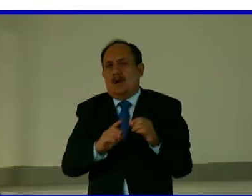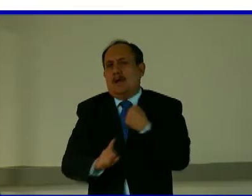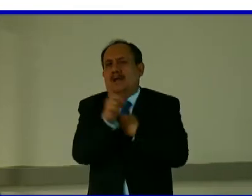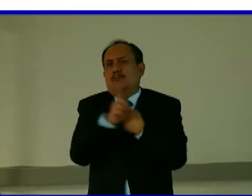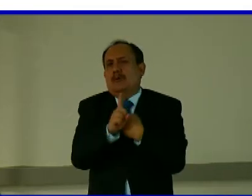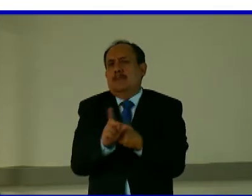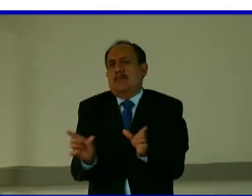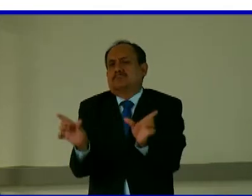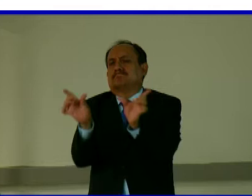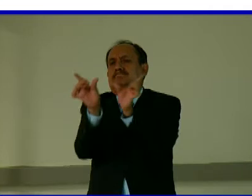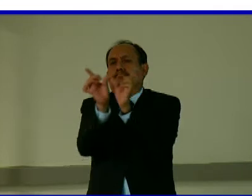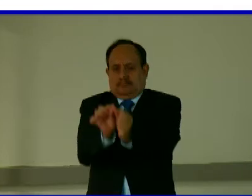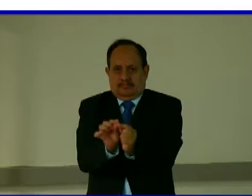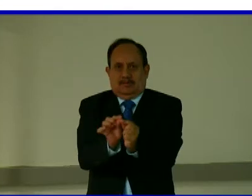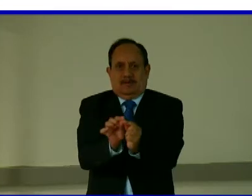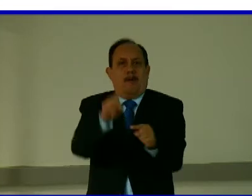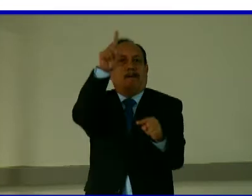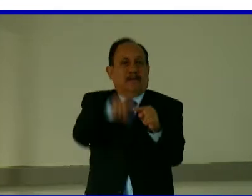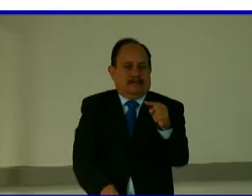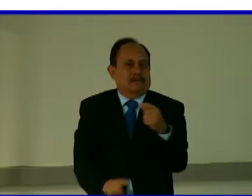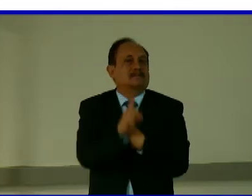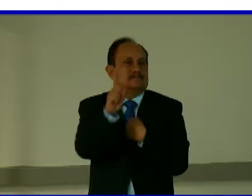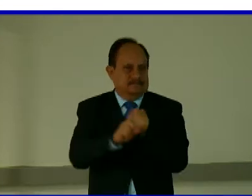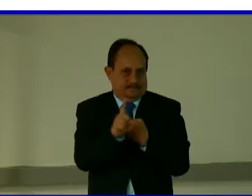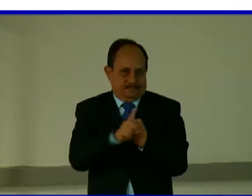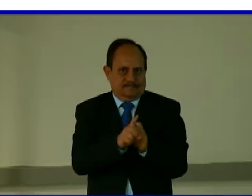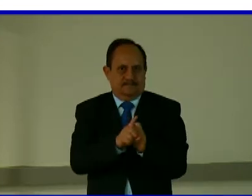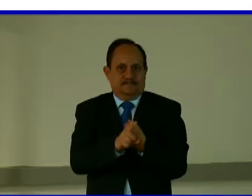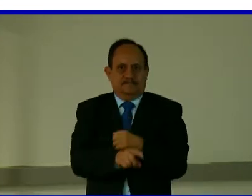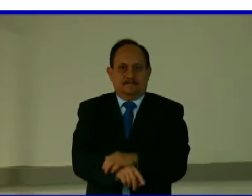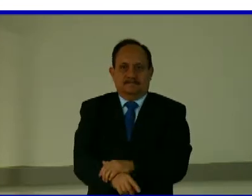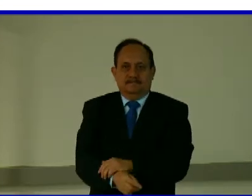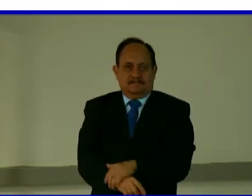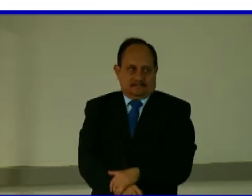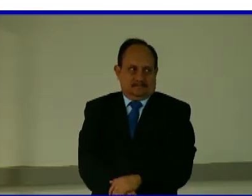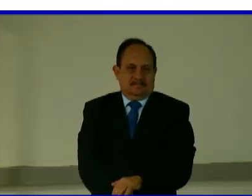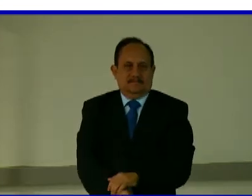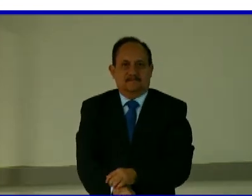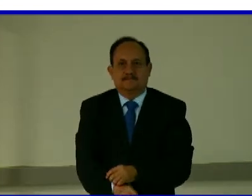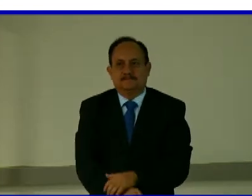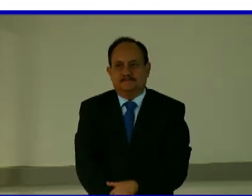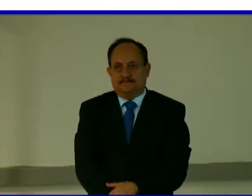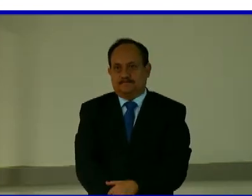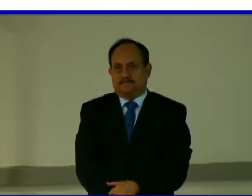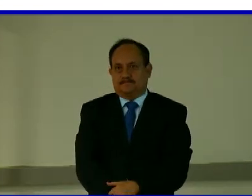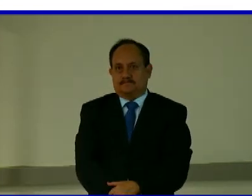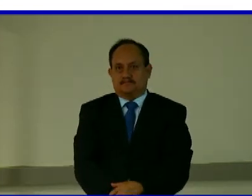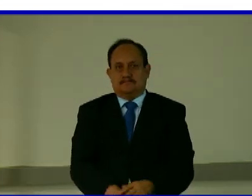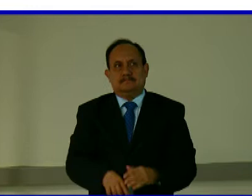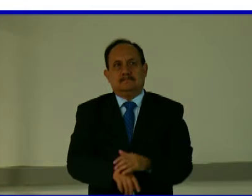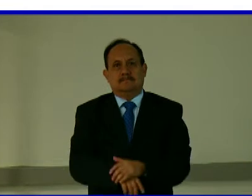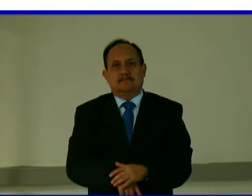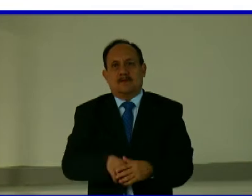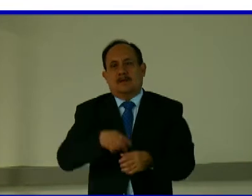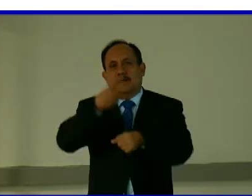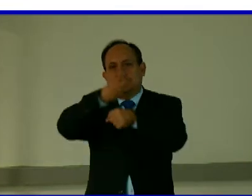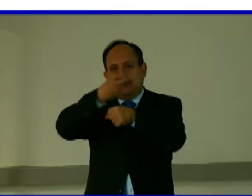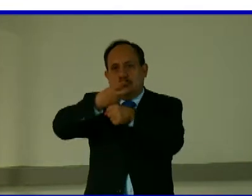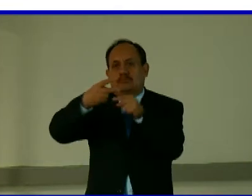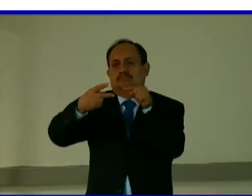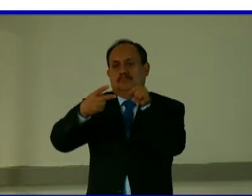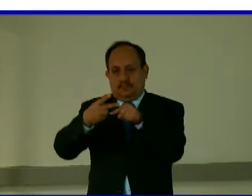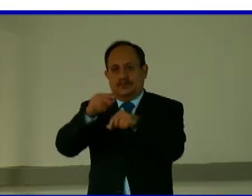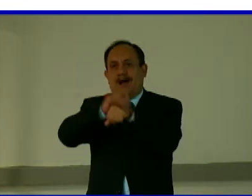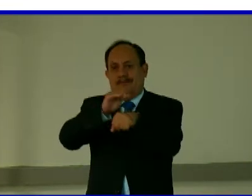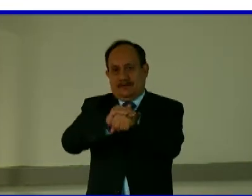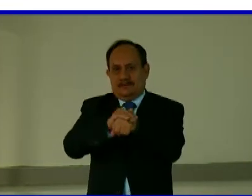existe entre el nivel, la destreza de ese proceso en particular y la de los compañeros.